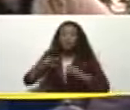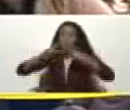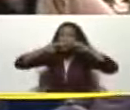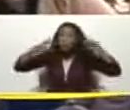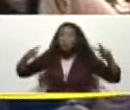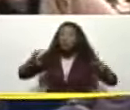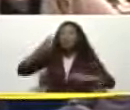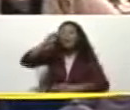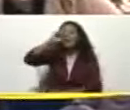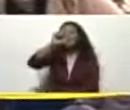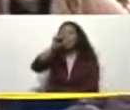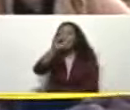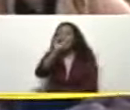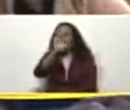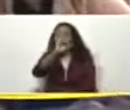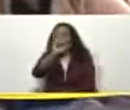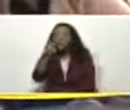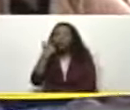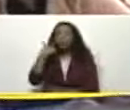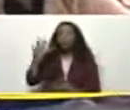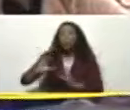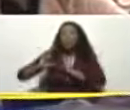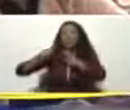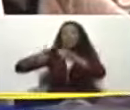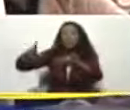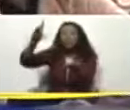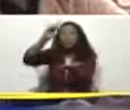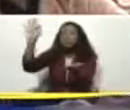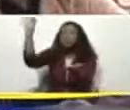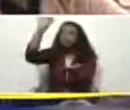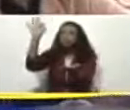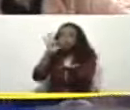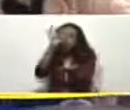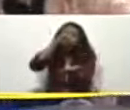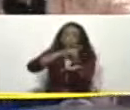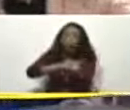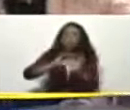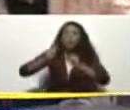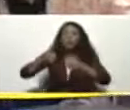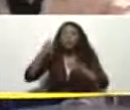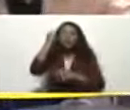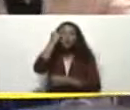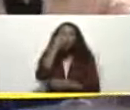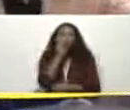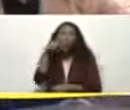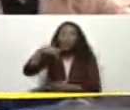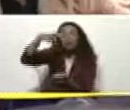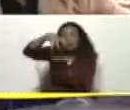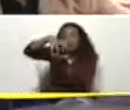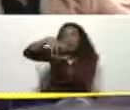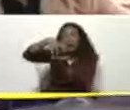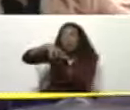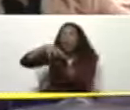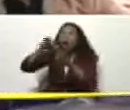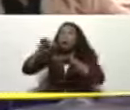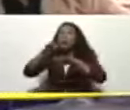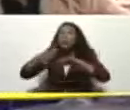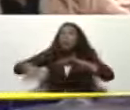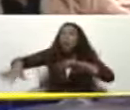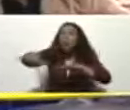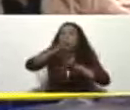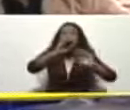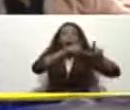de malaria y nosotros, bueno, comenzamos como un plan piloto en el estado Sucre, en algunas localidades del estado Sucre, y